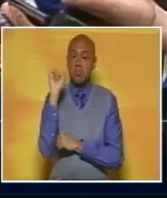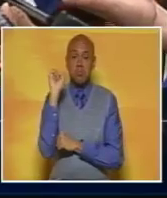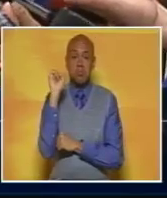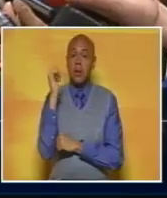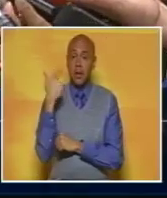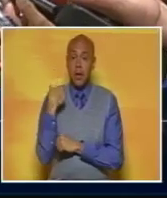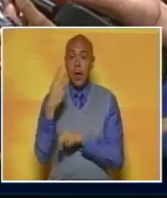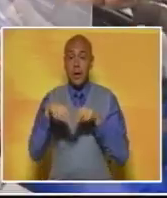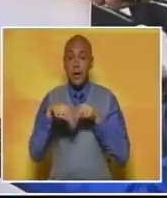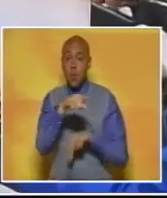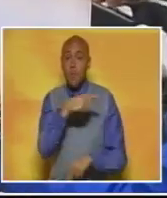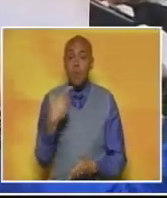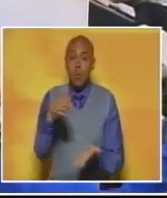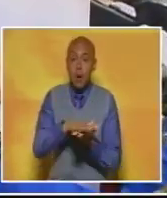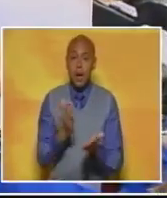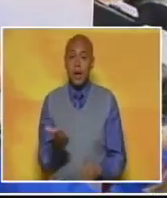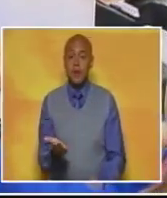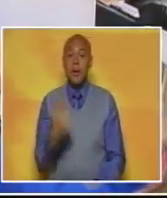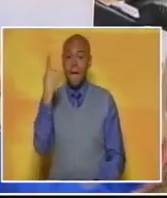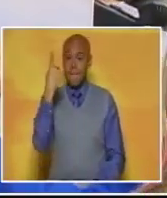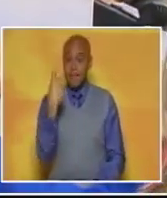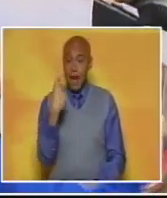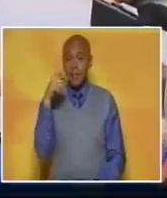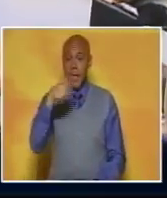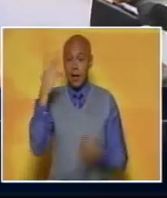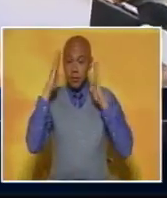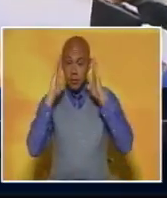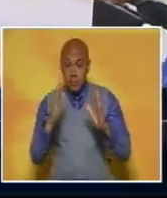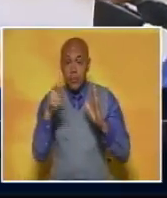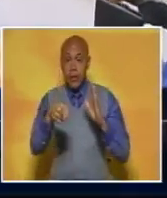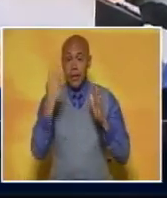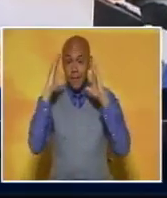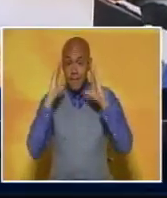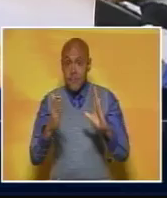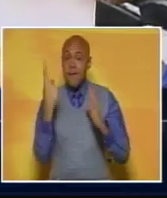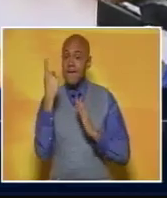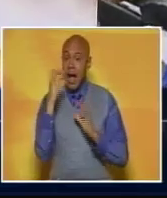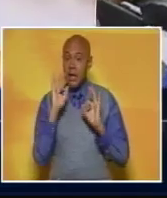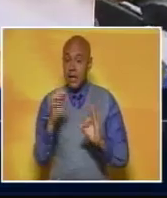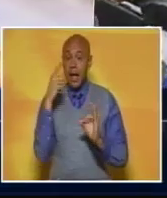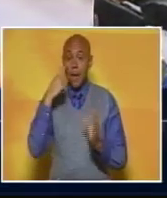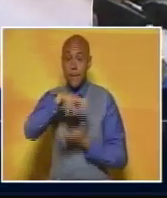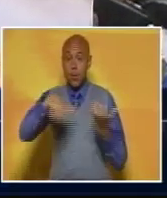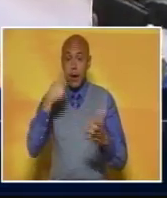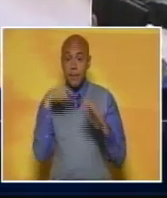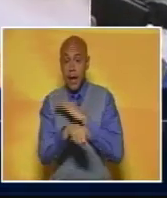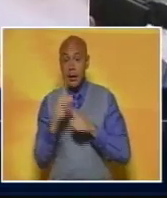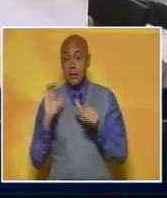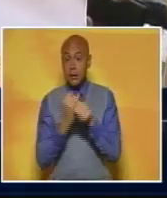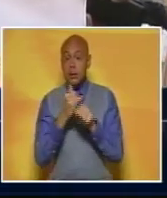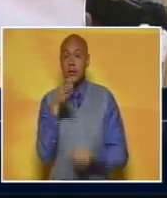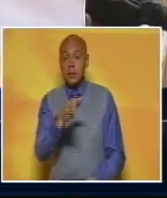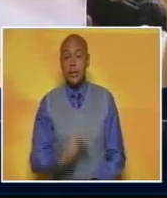los niños se van muriendo. Que se aboquen aquí, que vean la situación real,